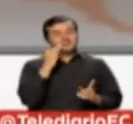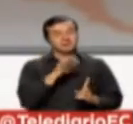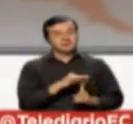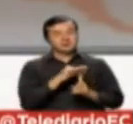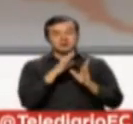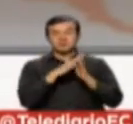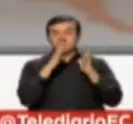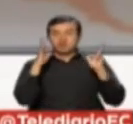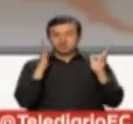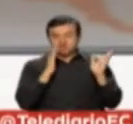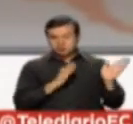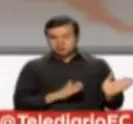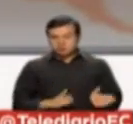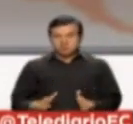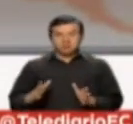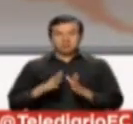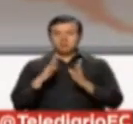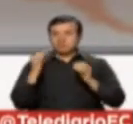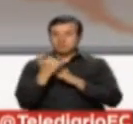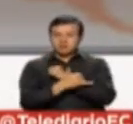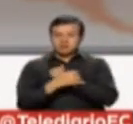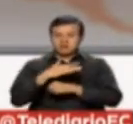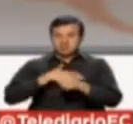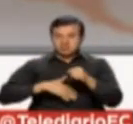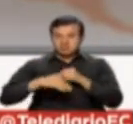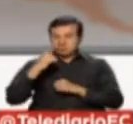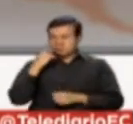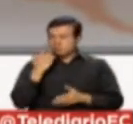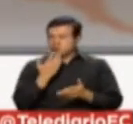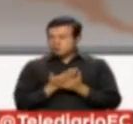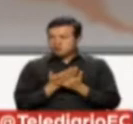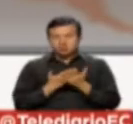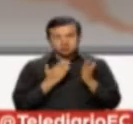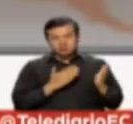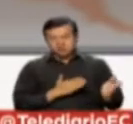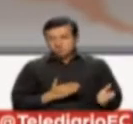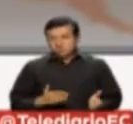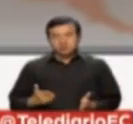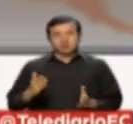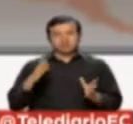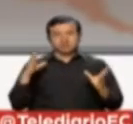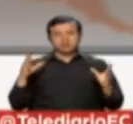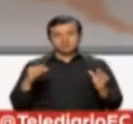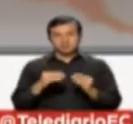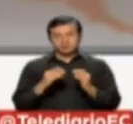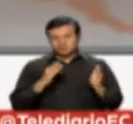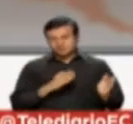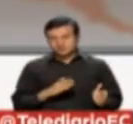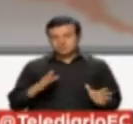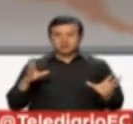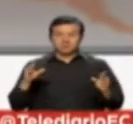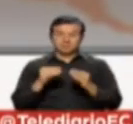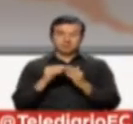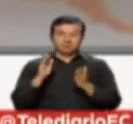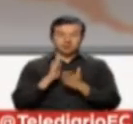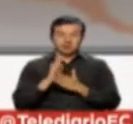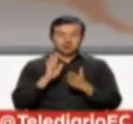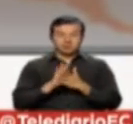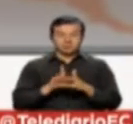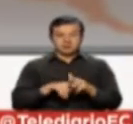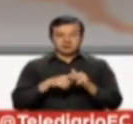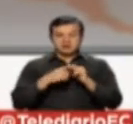de mucha organización un país se demuestra a sí mismo cuando tiene bien organizadas él cuando organizó el sistema escolar y cuando el inicio de